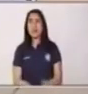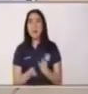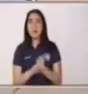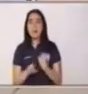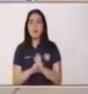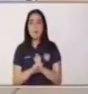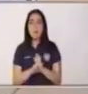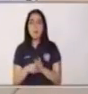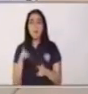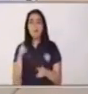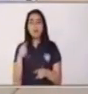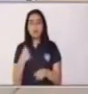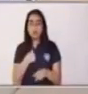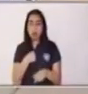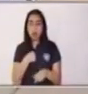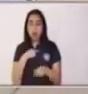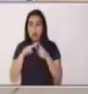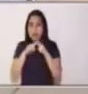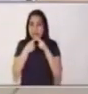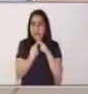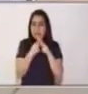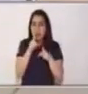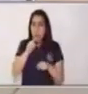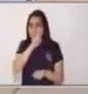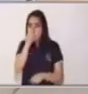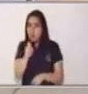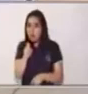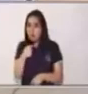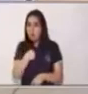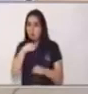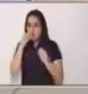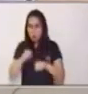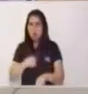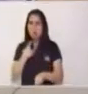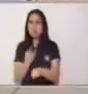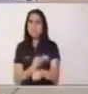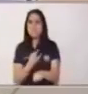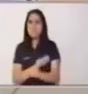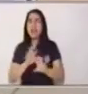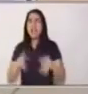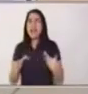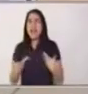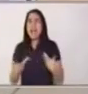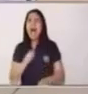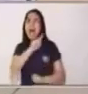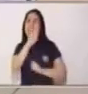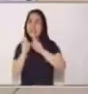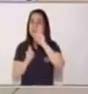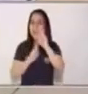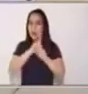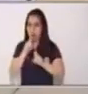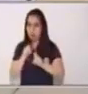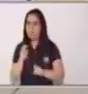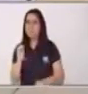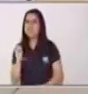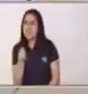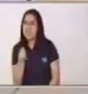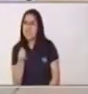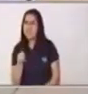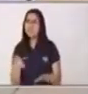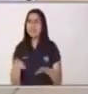ejemplo, ¿qué? ¿Cuál? ¿Cuál es? ¿Cómo es?